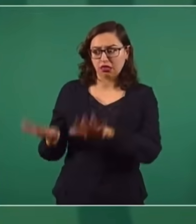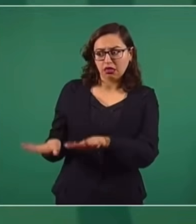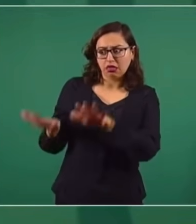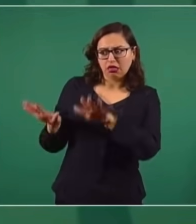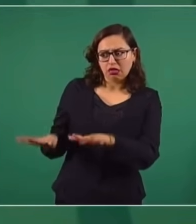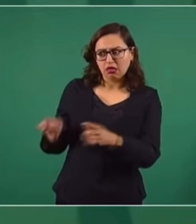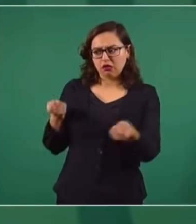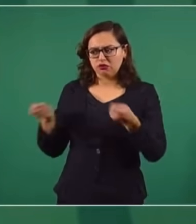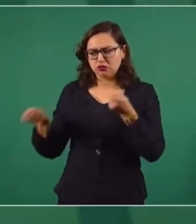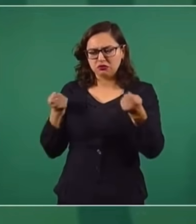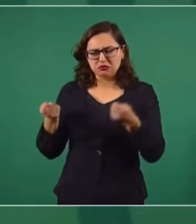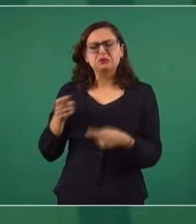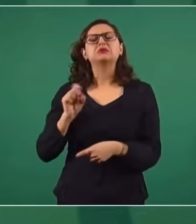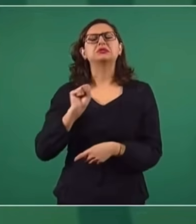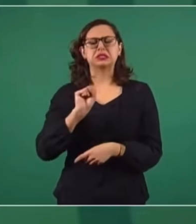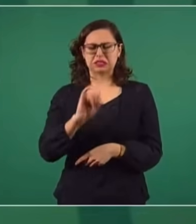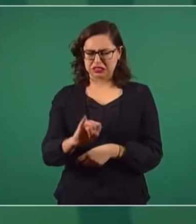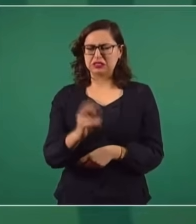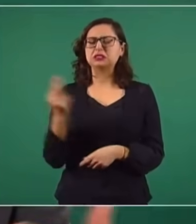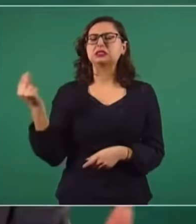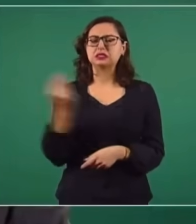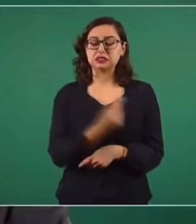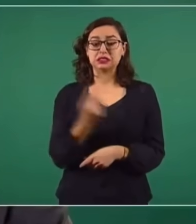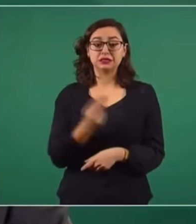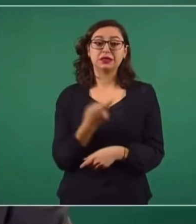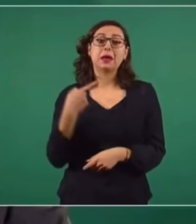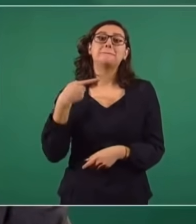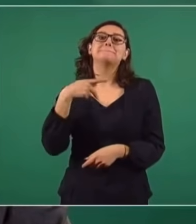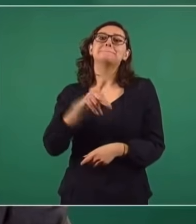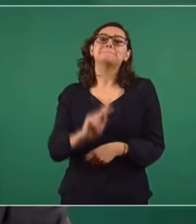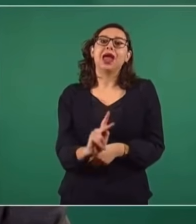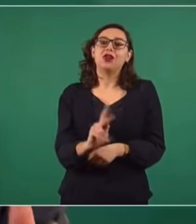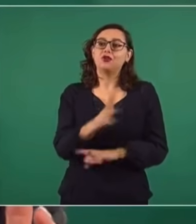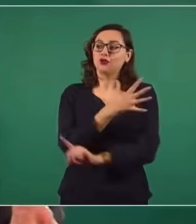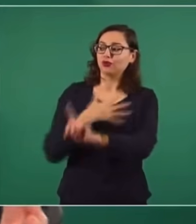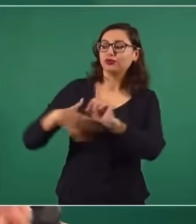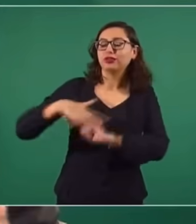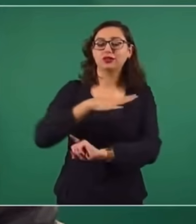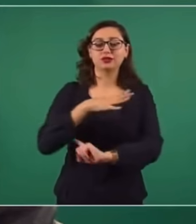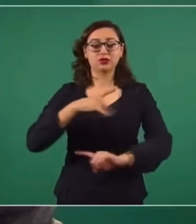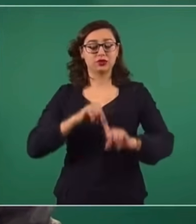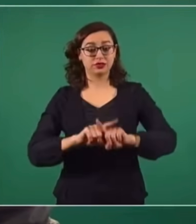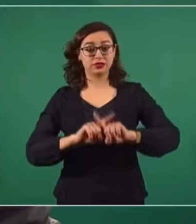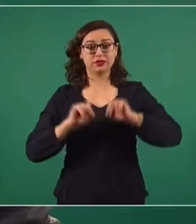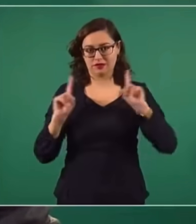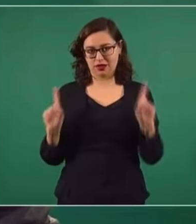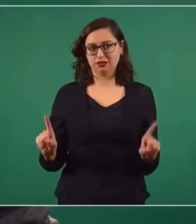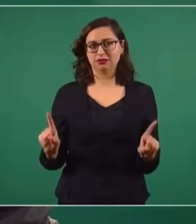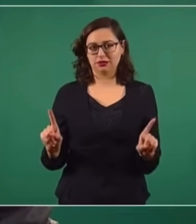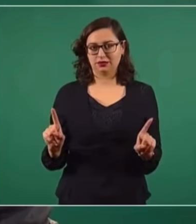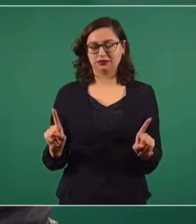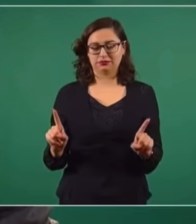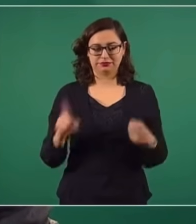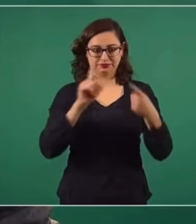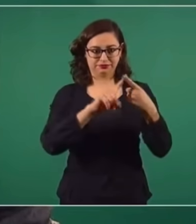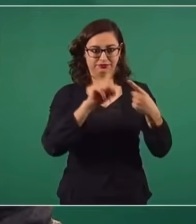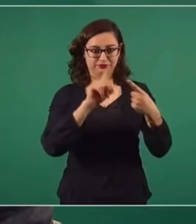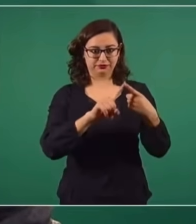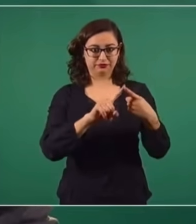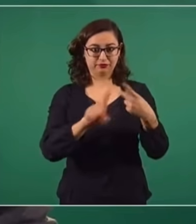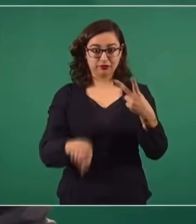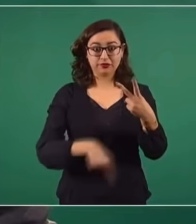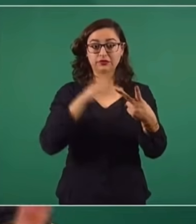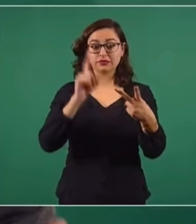riesgo, pero desde luego nos pone en una situación mucho más conveniente. Por el otro lado, tenemos una sociedad desde